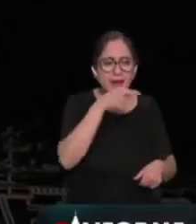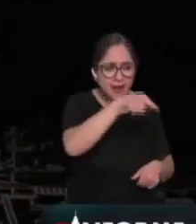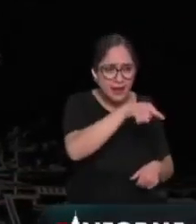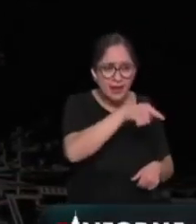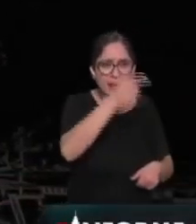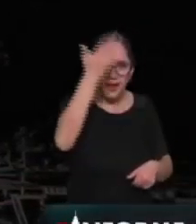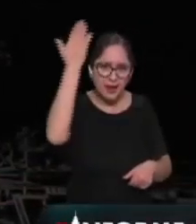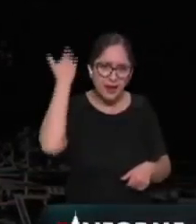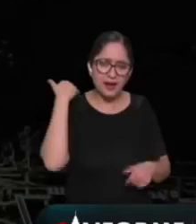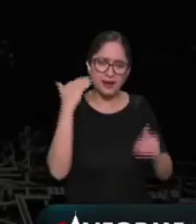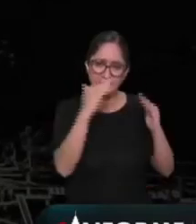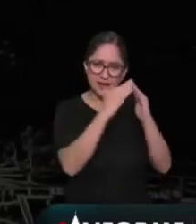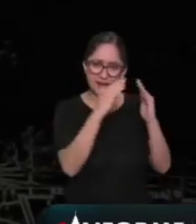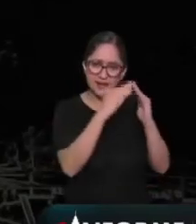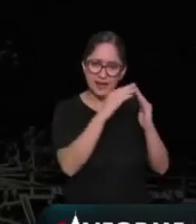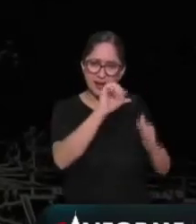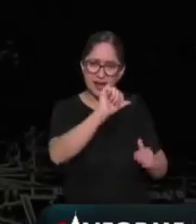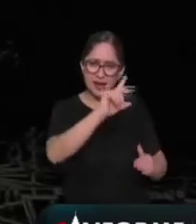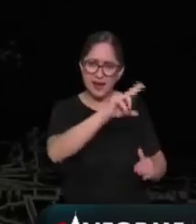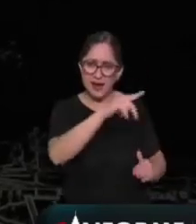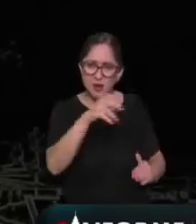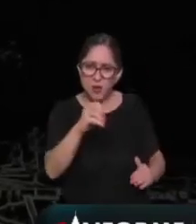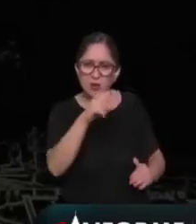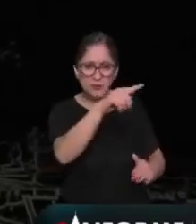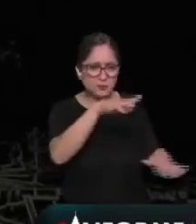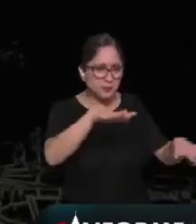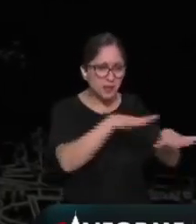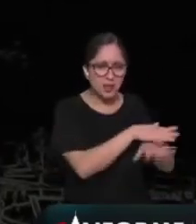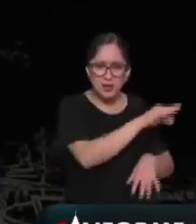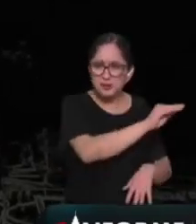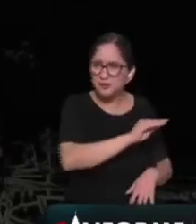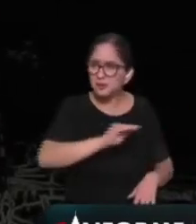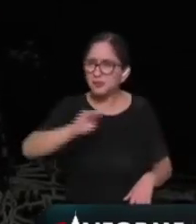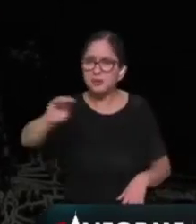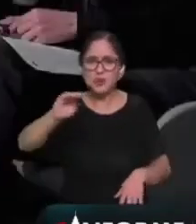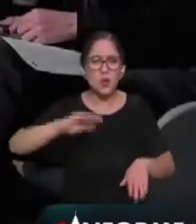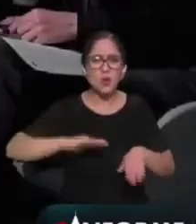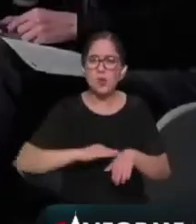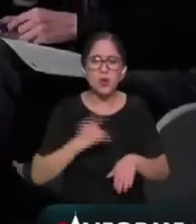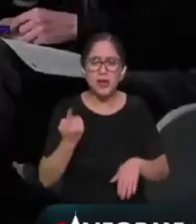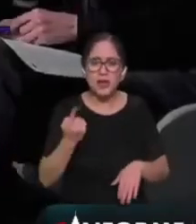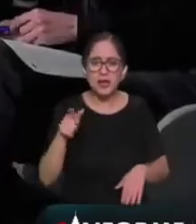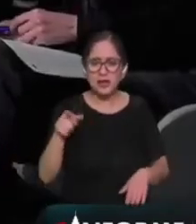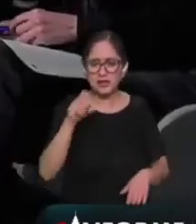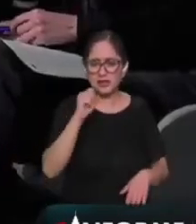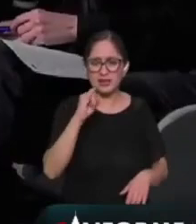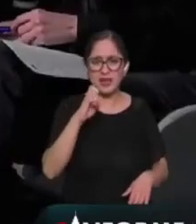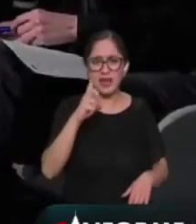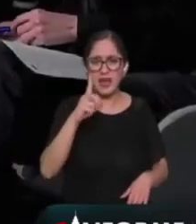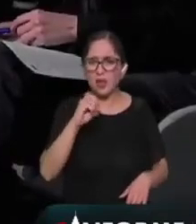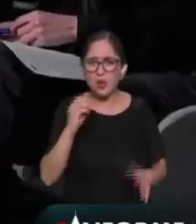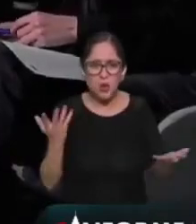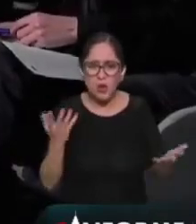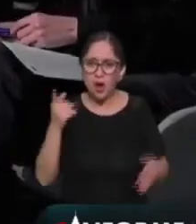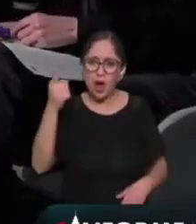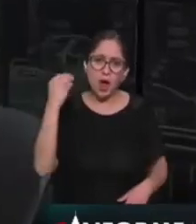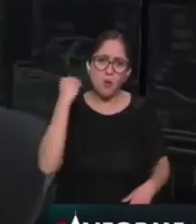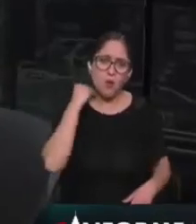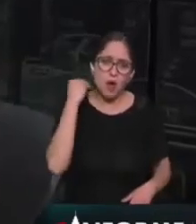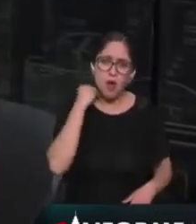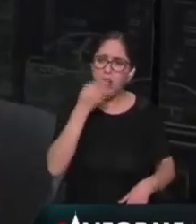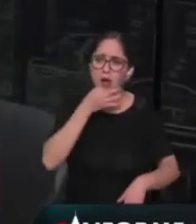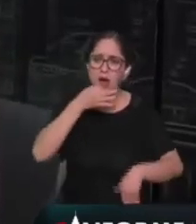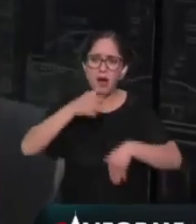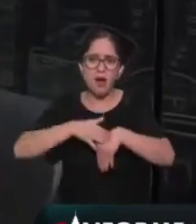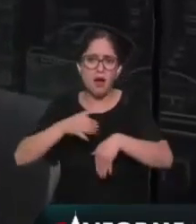la casa de arraigo? ¿Por qué se la llevaron allá al asiedo y la abogada ni siquiera le avisaron?